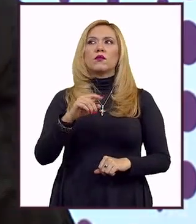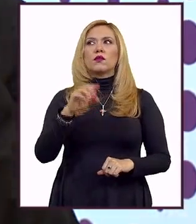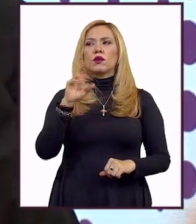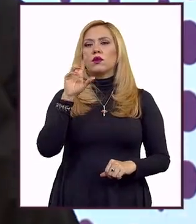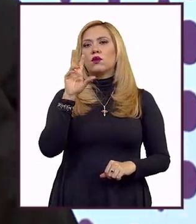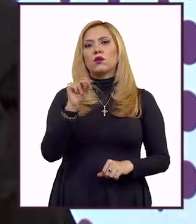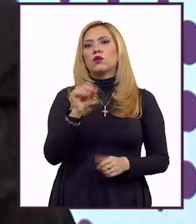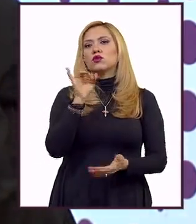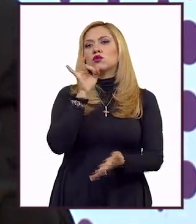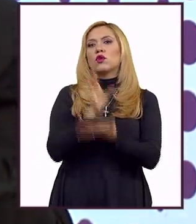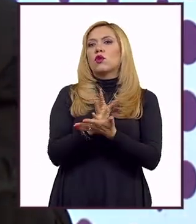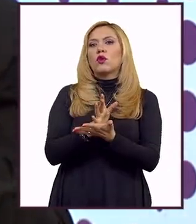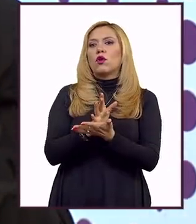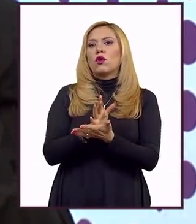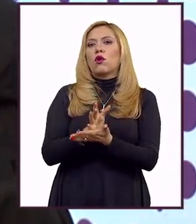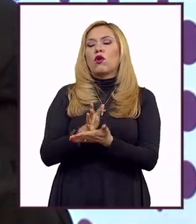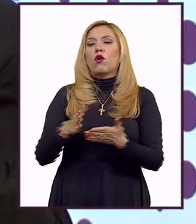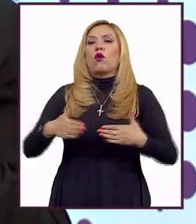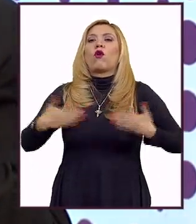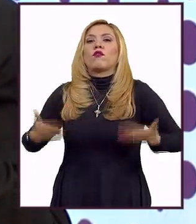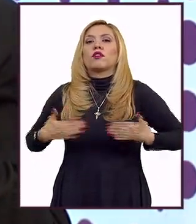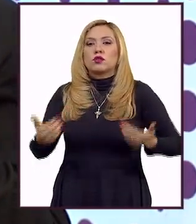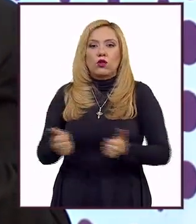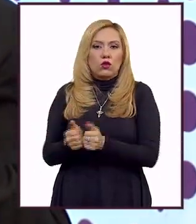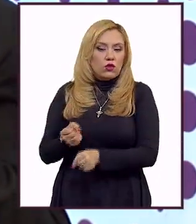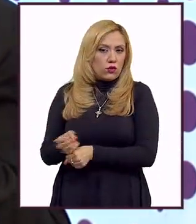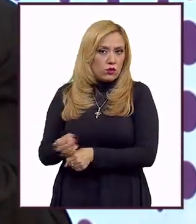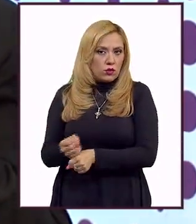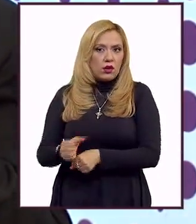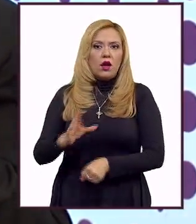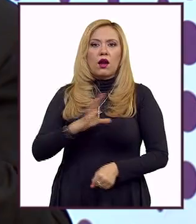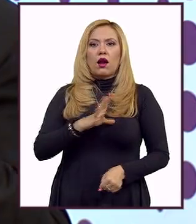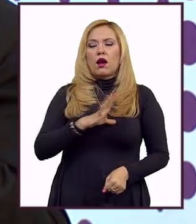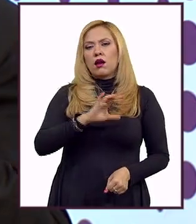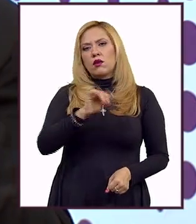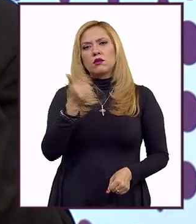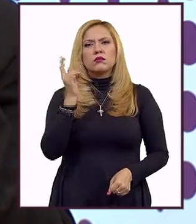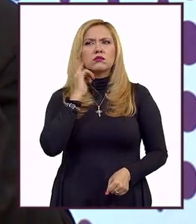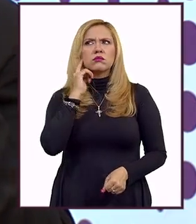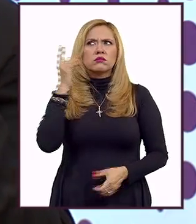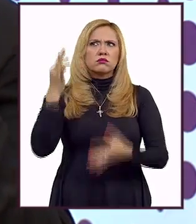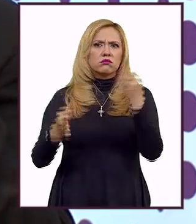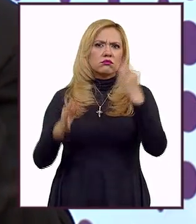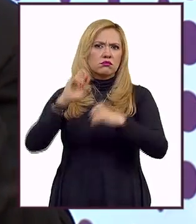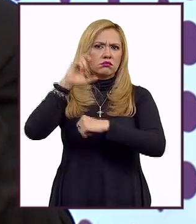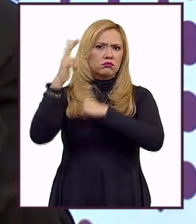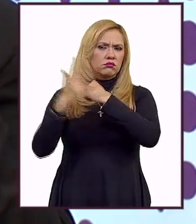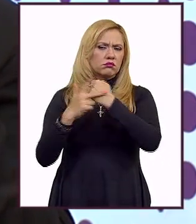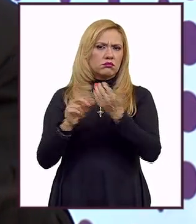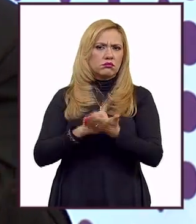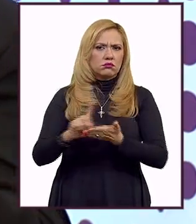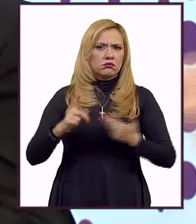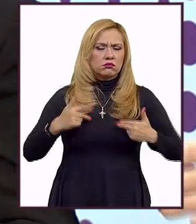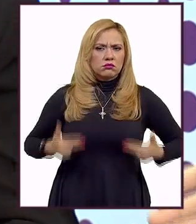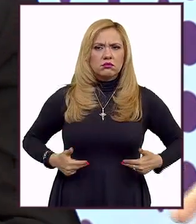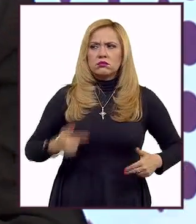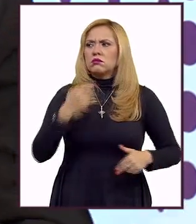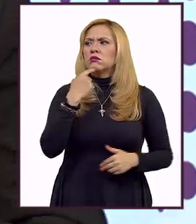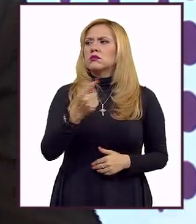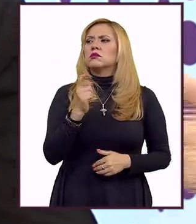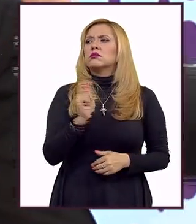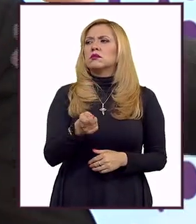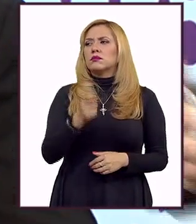necesariamente solamente se obtienen confesiones mediante tortura. Hay un caso muy famoso de la Corte Europea de Derechos Humanos en el cual se